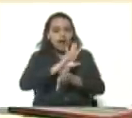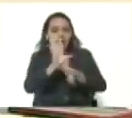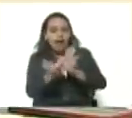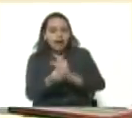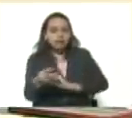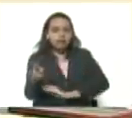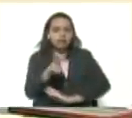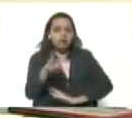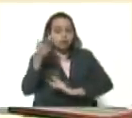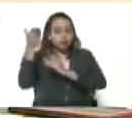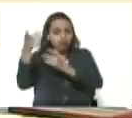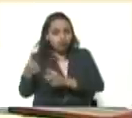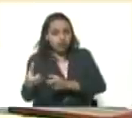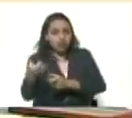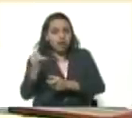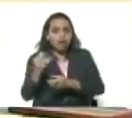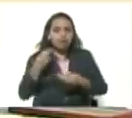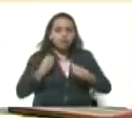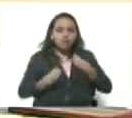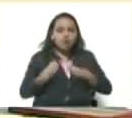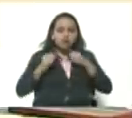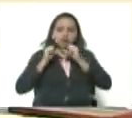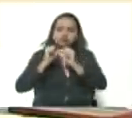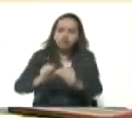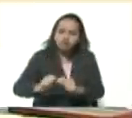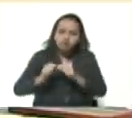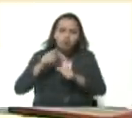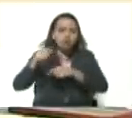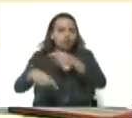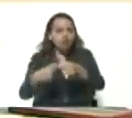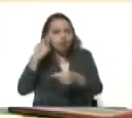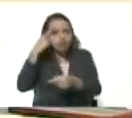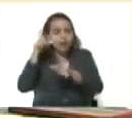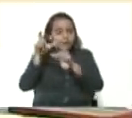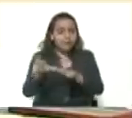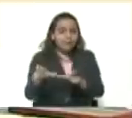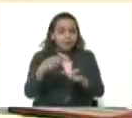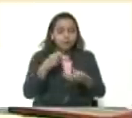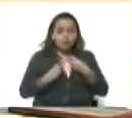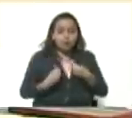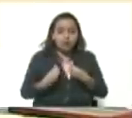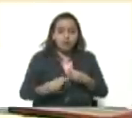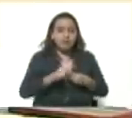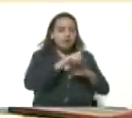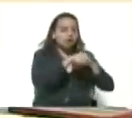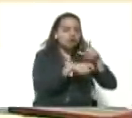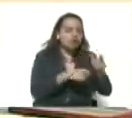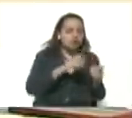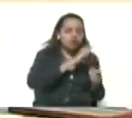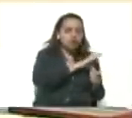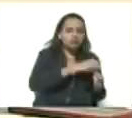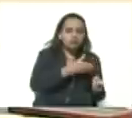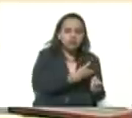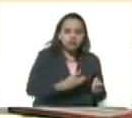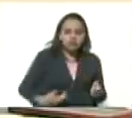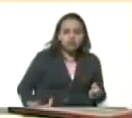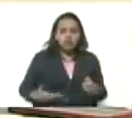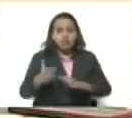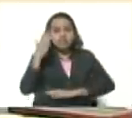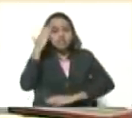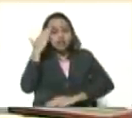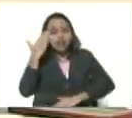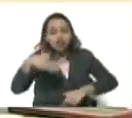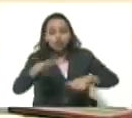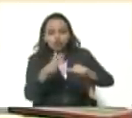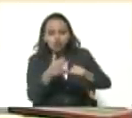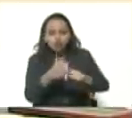y que usted, la preocupación permanente, diaria, suya, consultando a la Comisión Presidencial, sabiendo dónde están